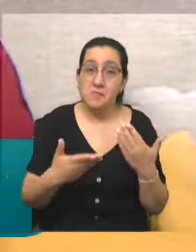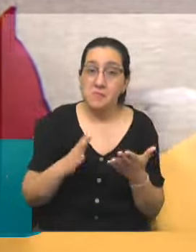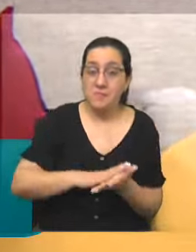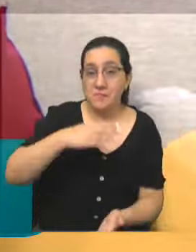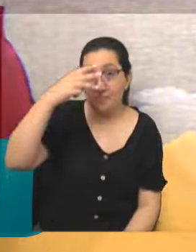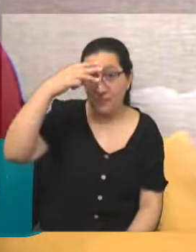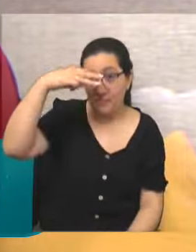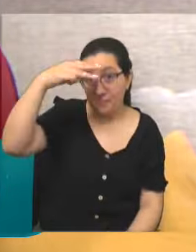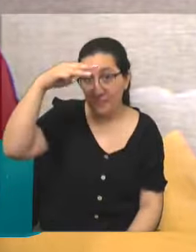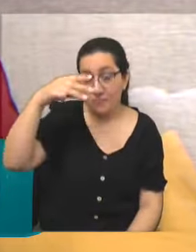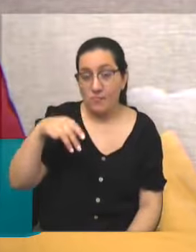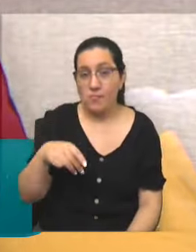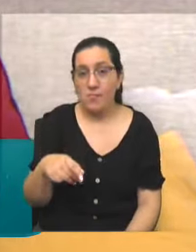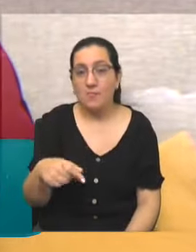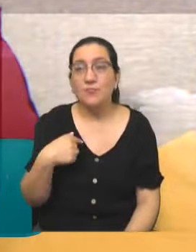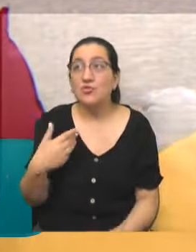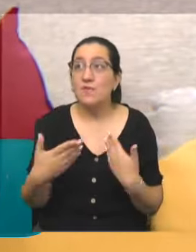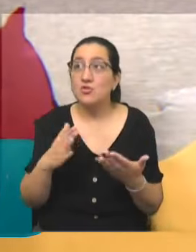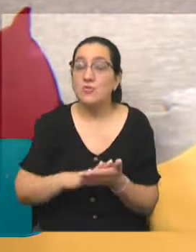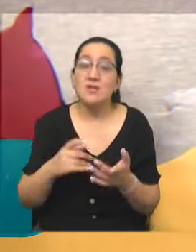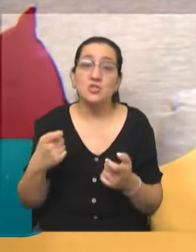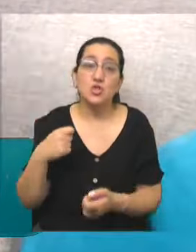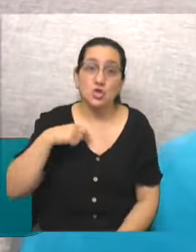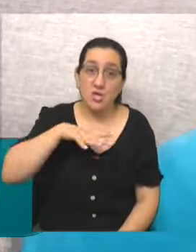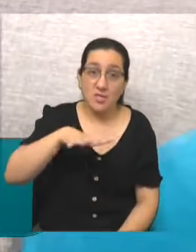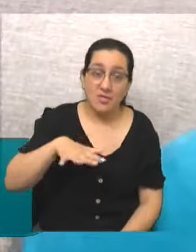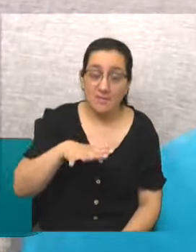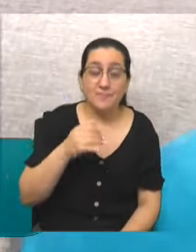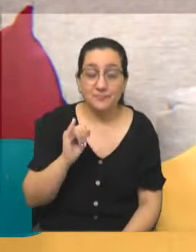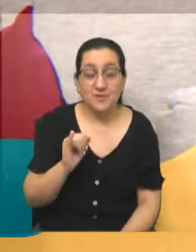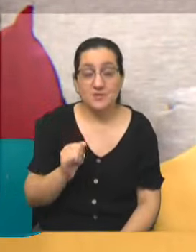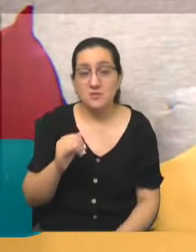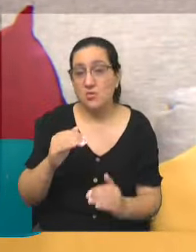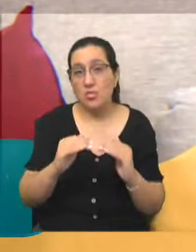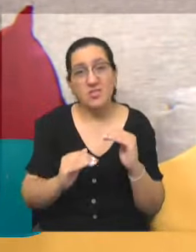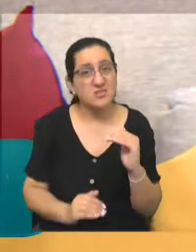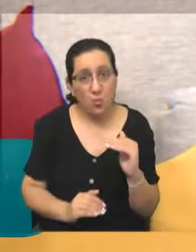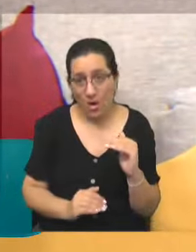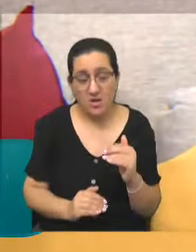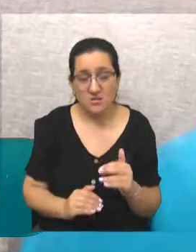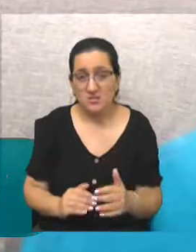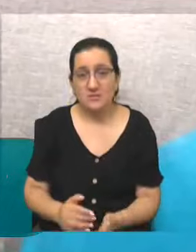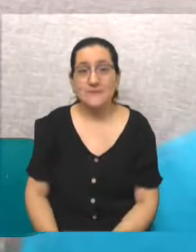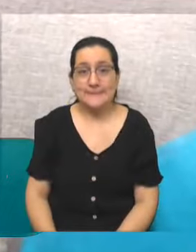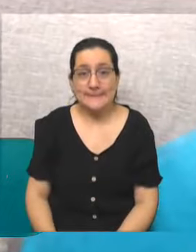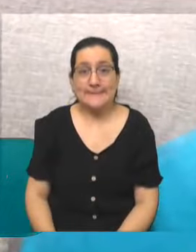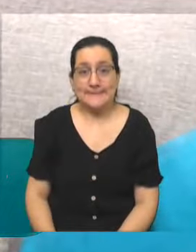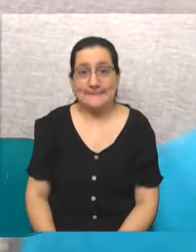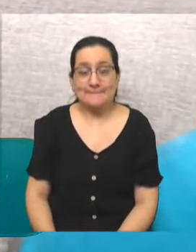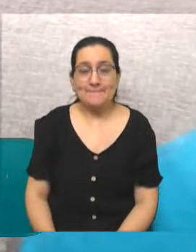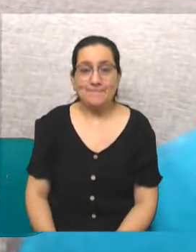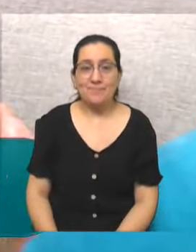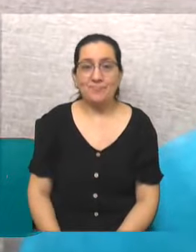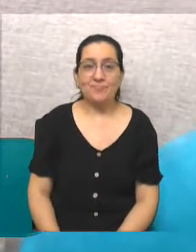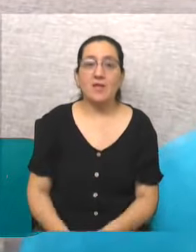de eso y estoy pensando también en la sociedad. Sí, sí, sí, de totalmente. Las más desiguales del continente. Exacto, exacto, sí, totalmente. Y